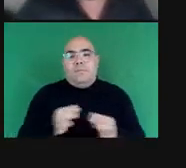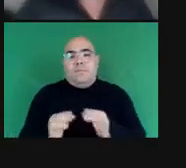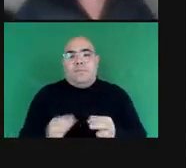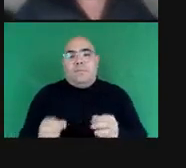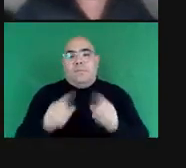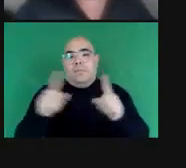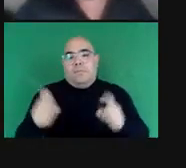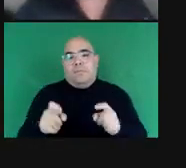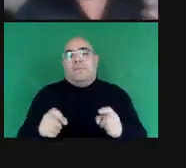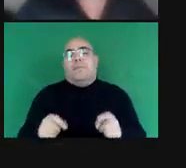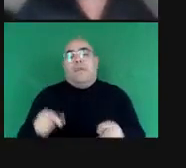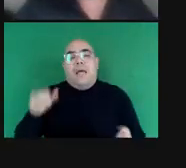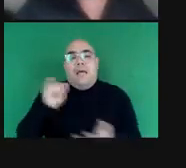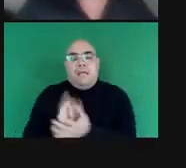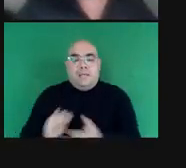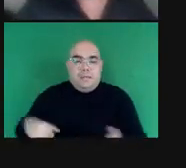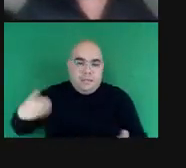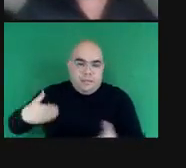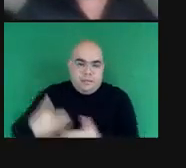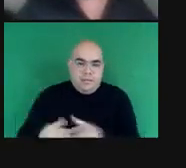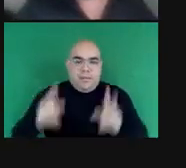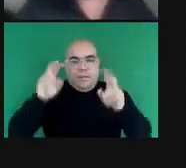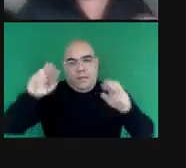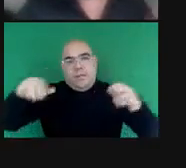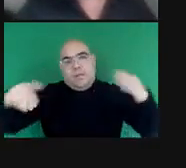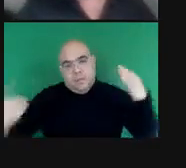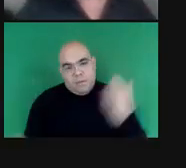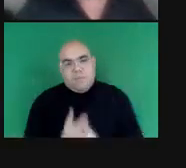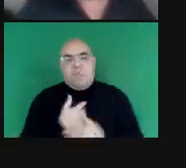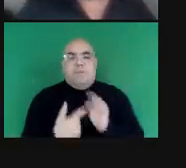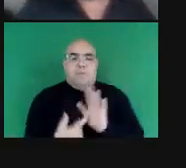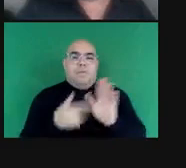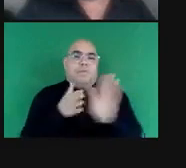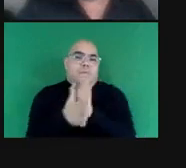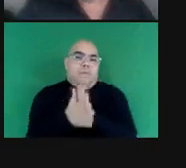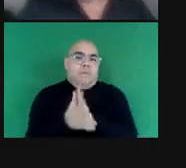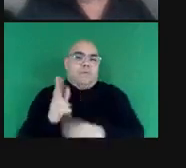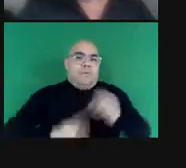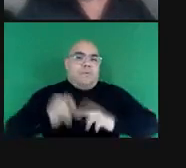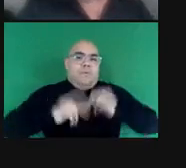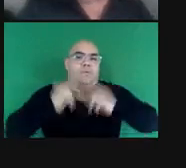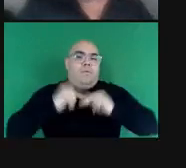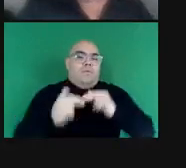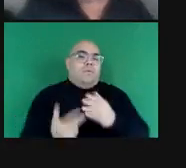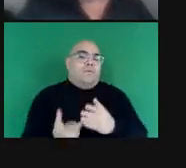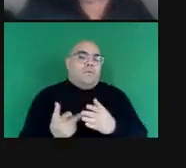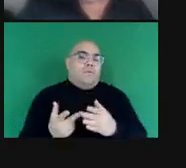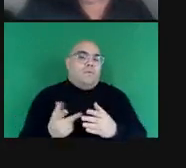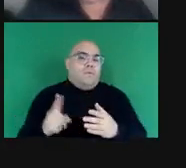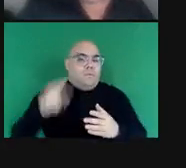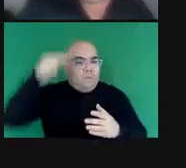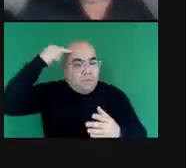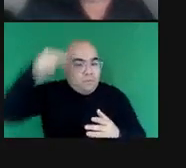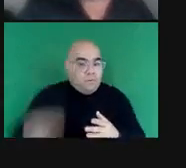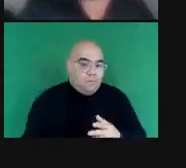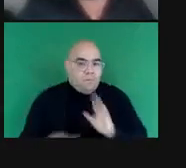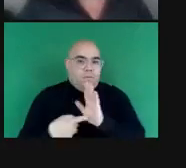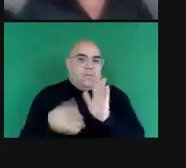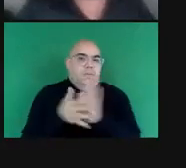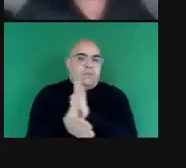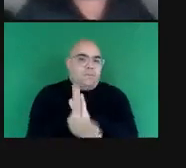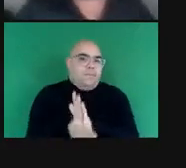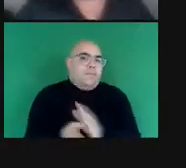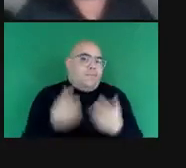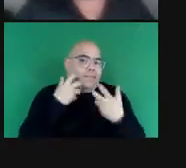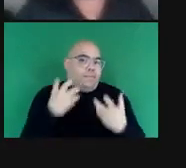proceso, y yo comienzo a desarrollar una propuesta que nombré como de construcción pictórica, un poco basado en el concepto de Derrida, evidentemente,